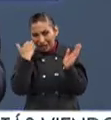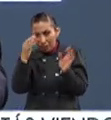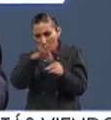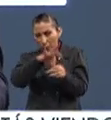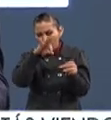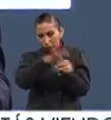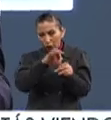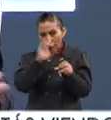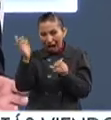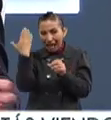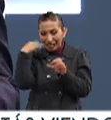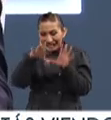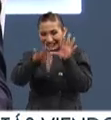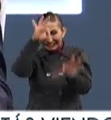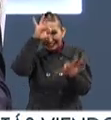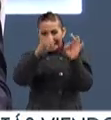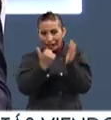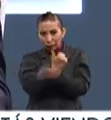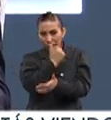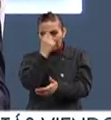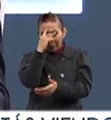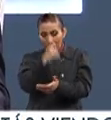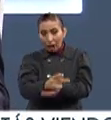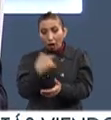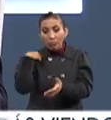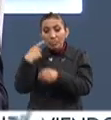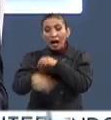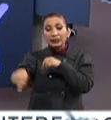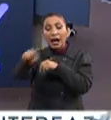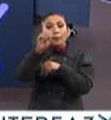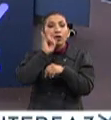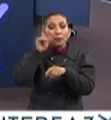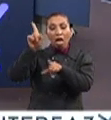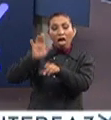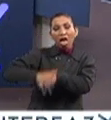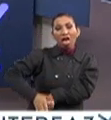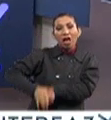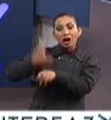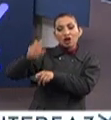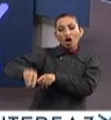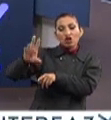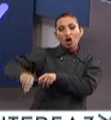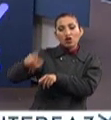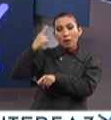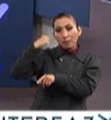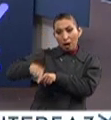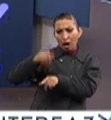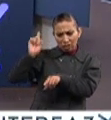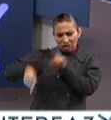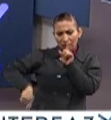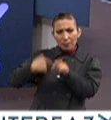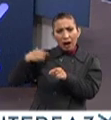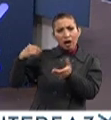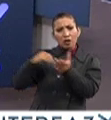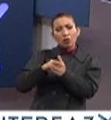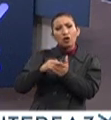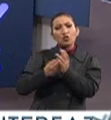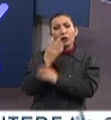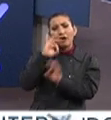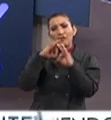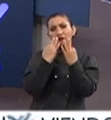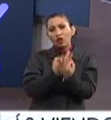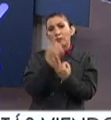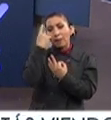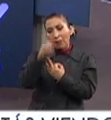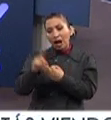electoral y el proceso electoral que se vivió en la Ciudad de México afectaron a las mujeres, para ver de qué manera podemos incidir en la implementación de nuevos